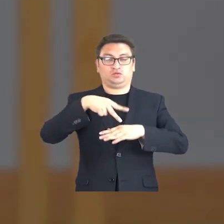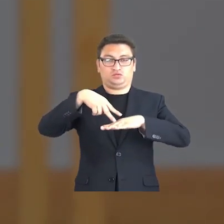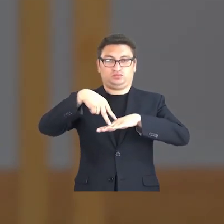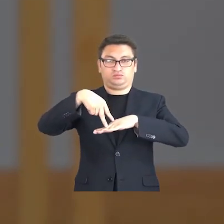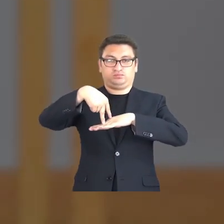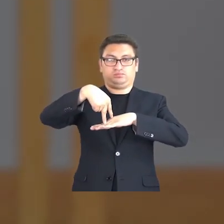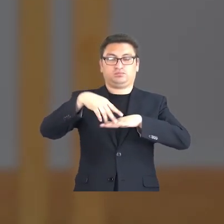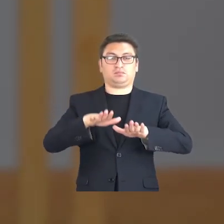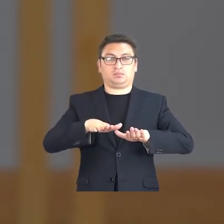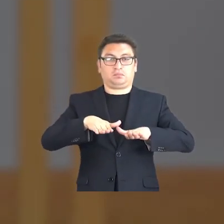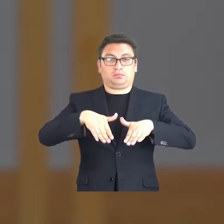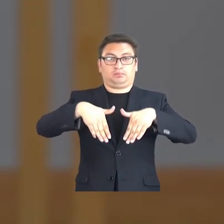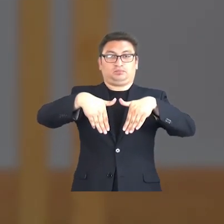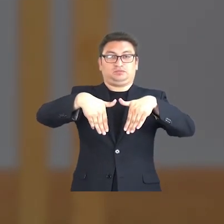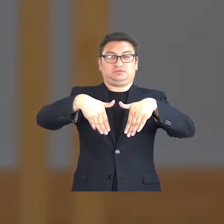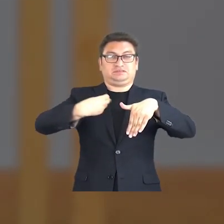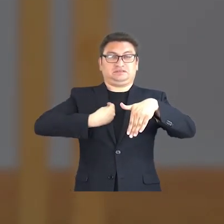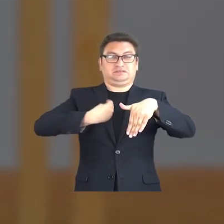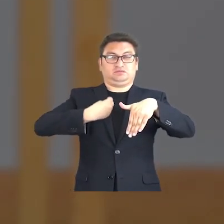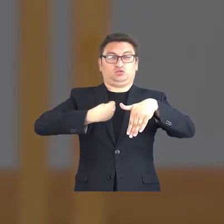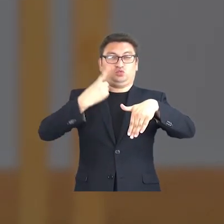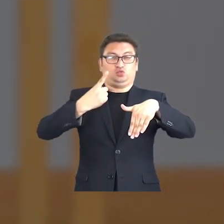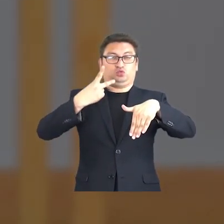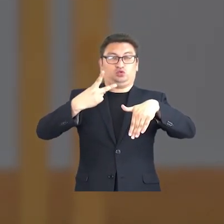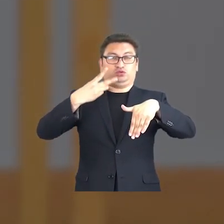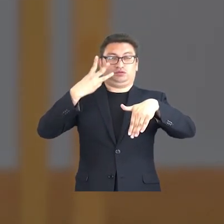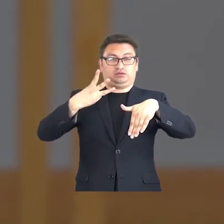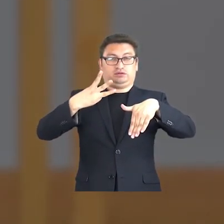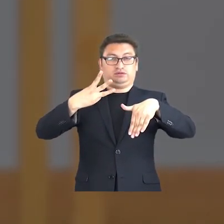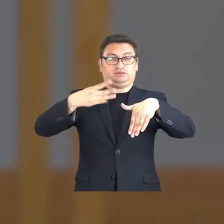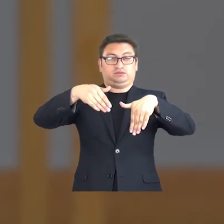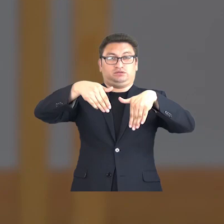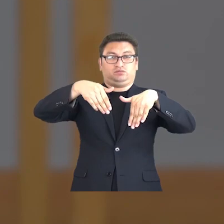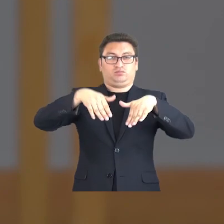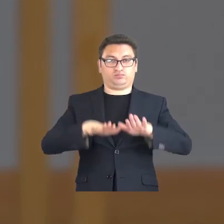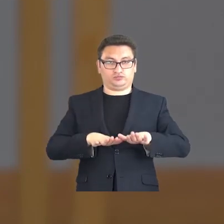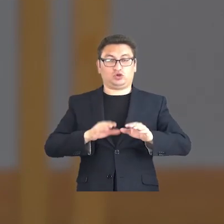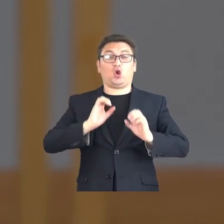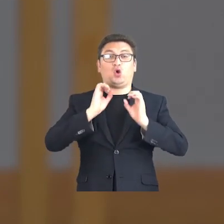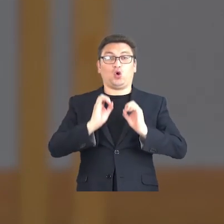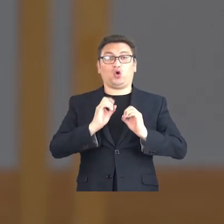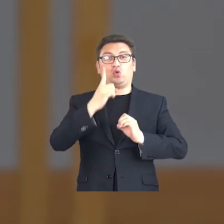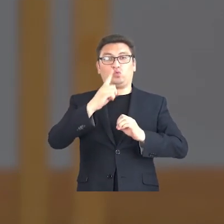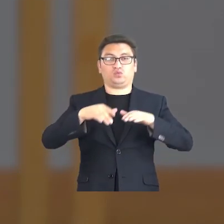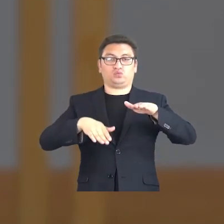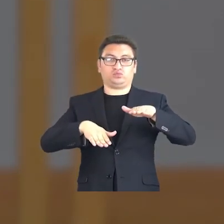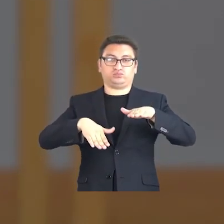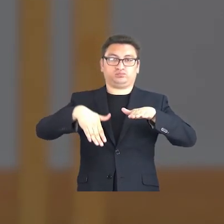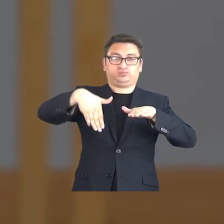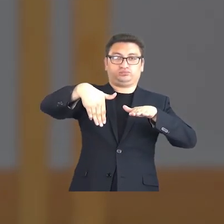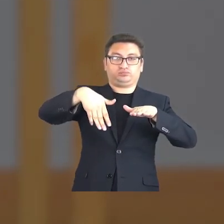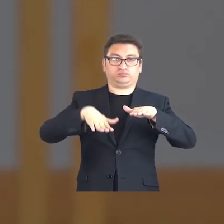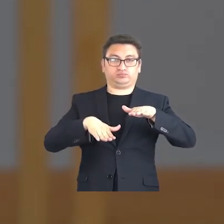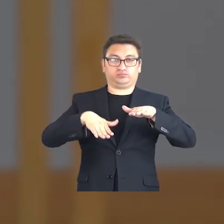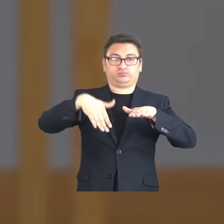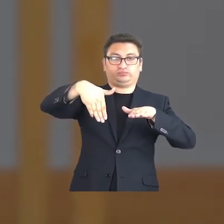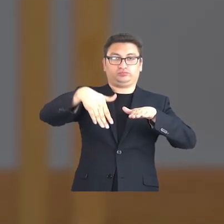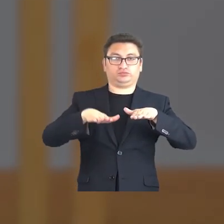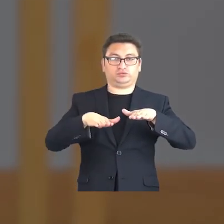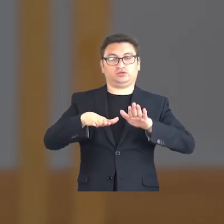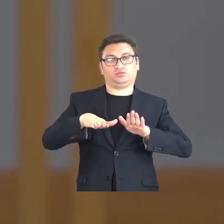Para progresar en este ejercicio, ponte de puntillas y cuenta hasta 3. Y puedes pararte sobre una pierna a la